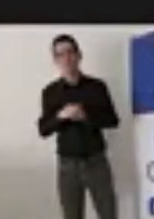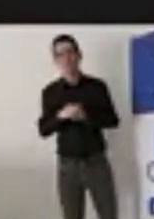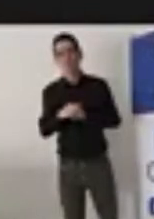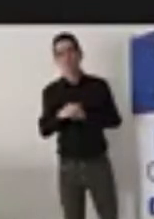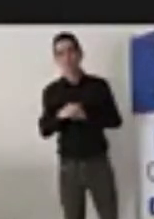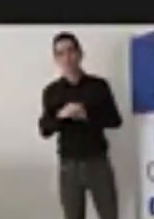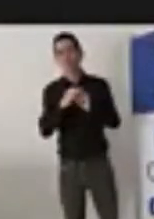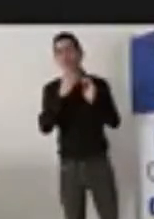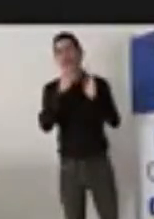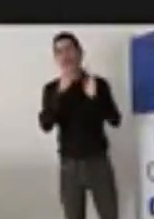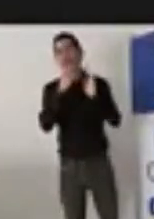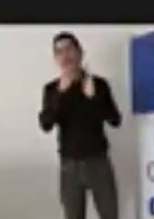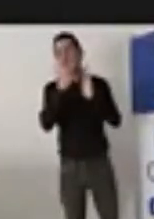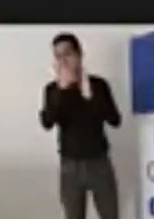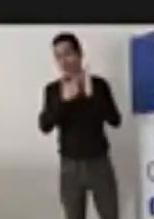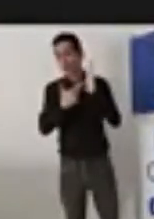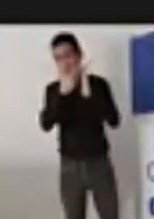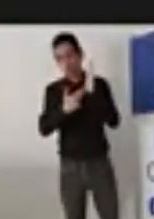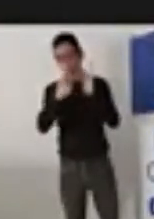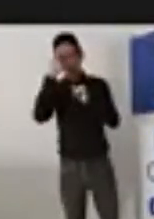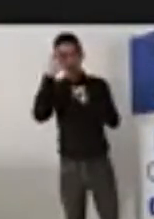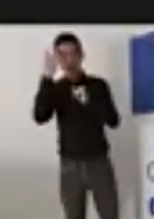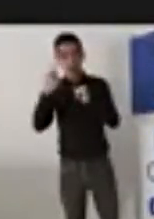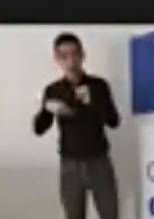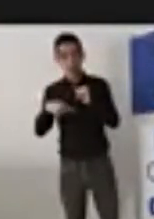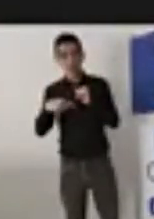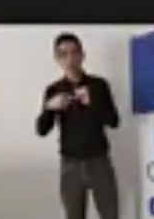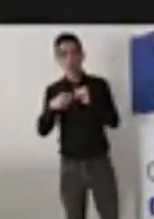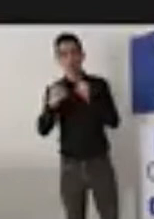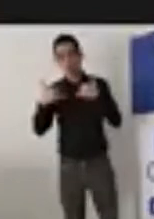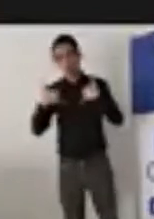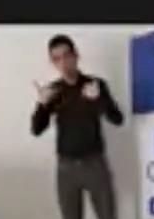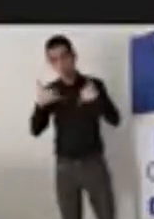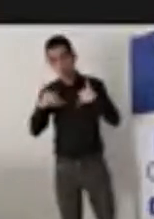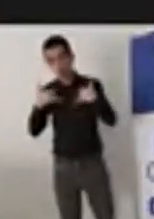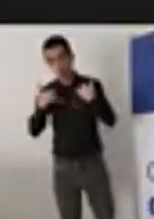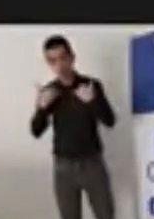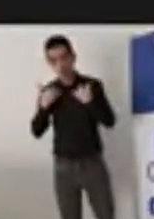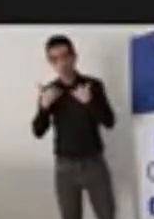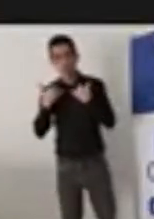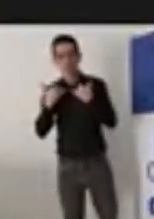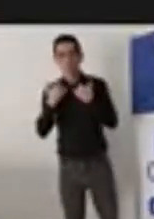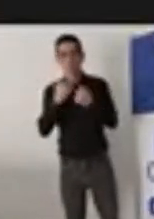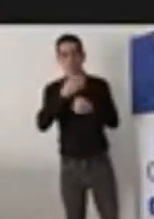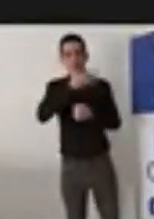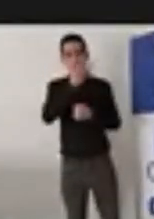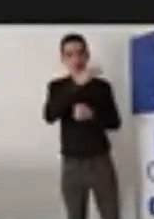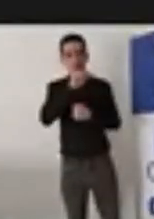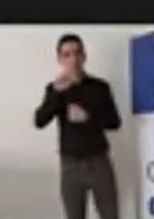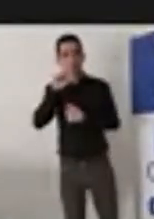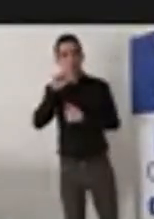elección democrática solo para jóvenes. Es decir, jóvenes entre los 14 y 28 años en Colombia